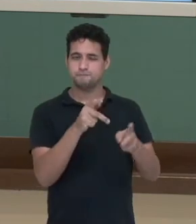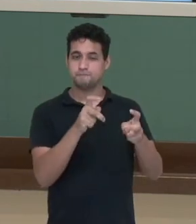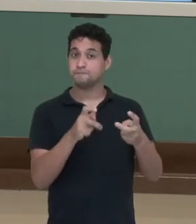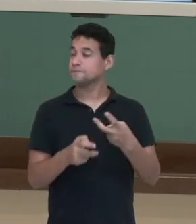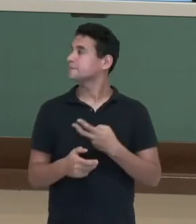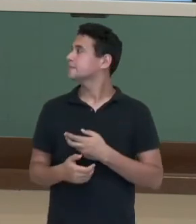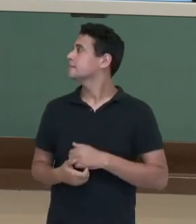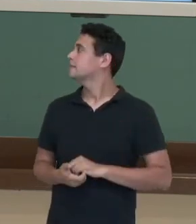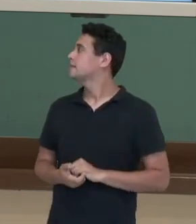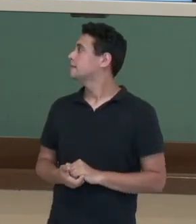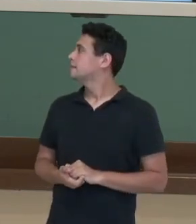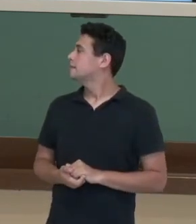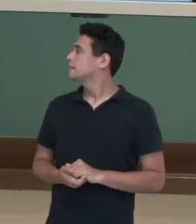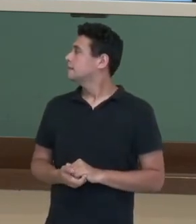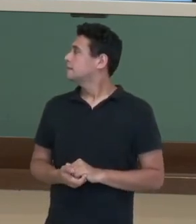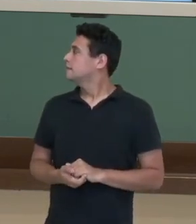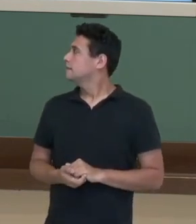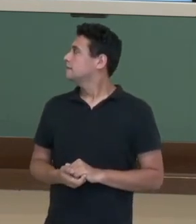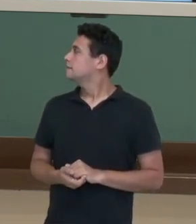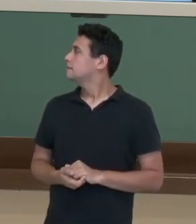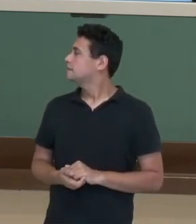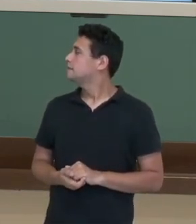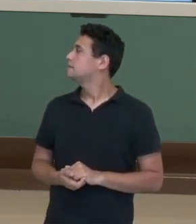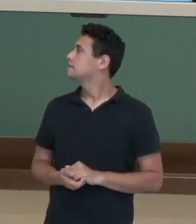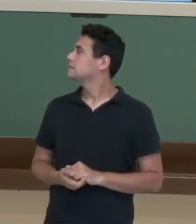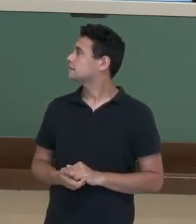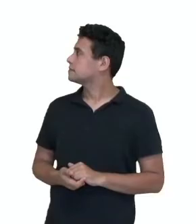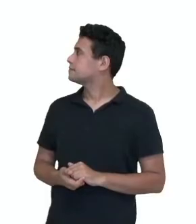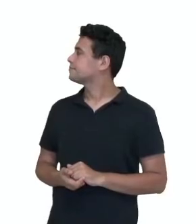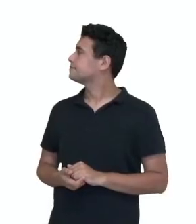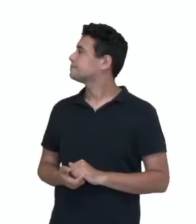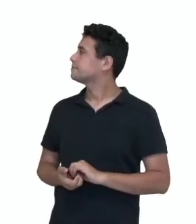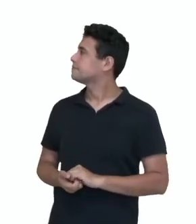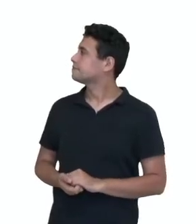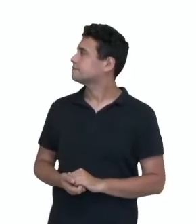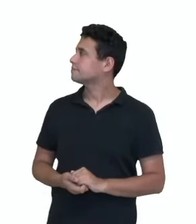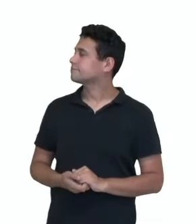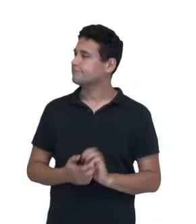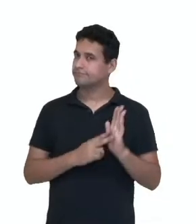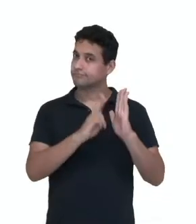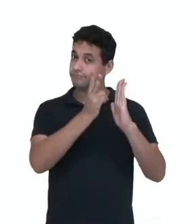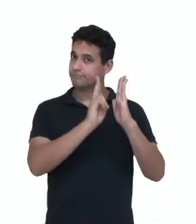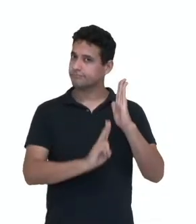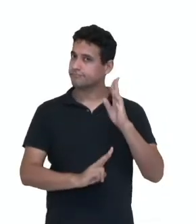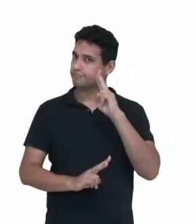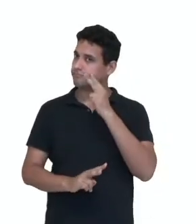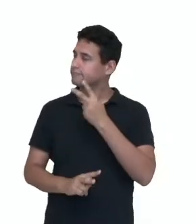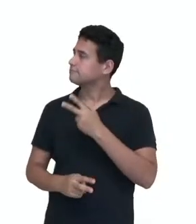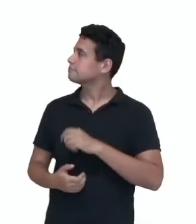el cómic para contestar al que se pide. Hola, pájaros en árbol.